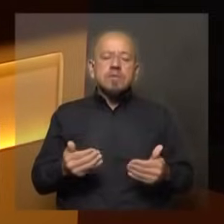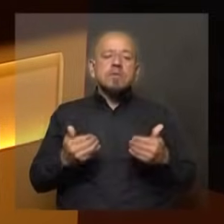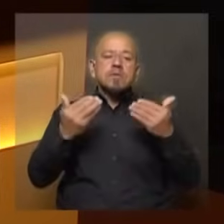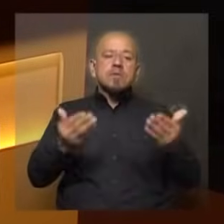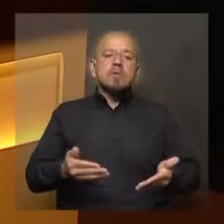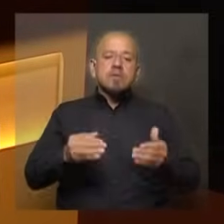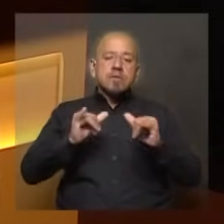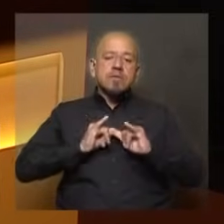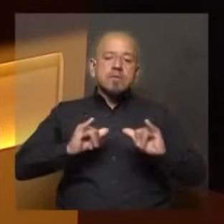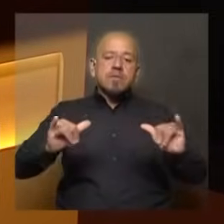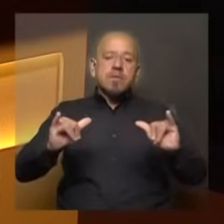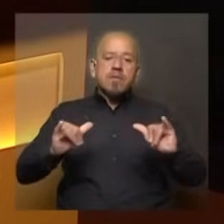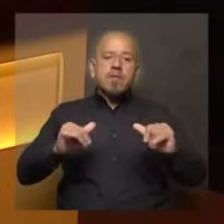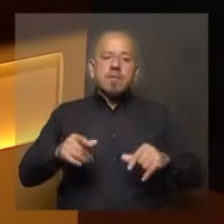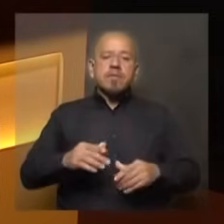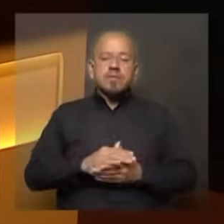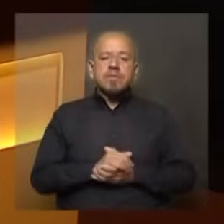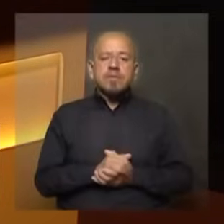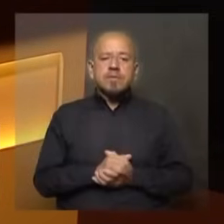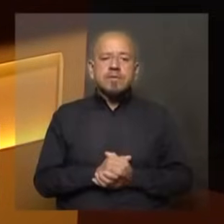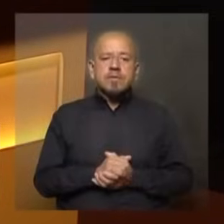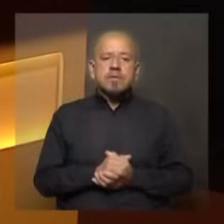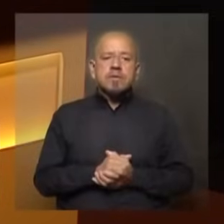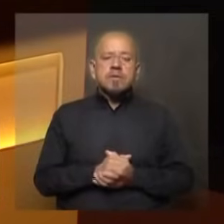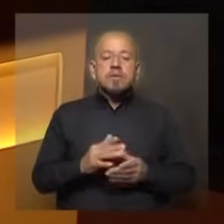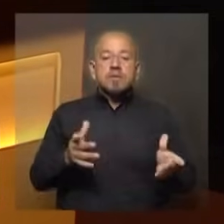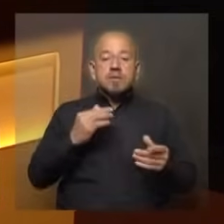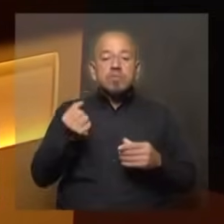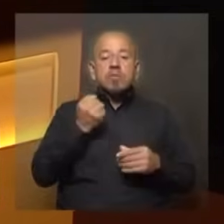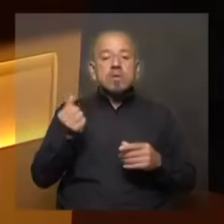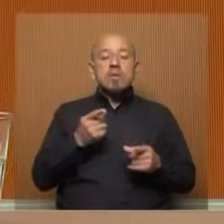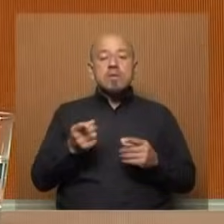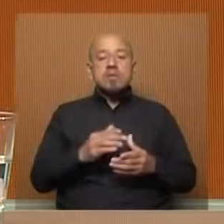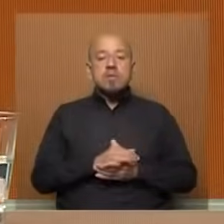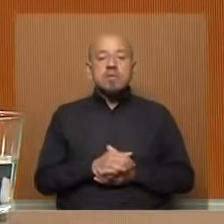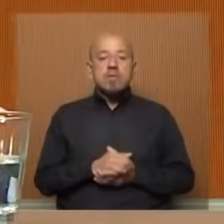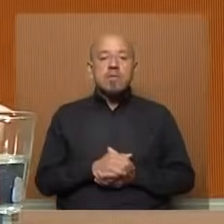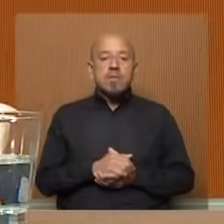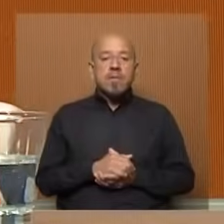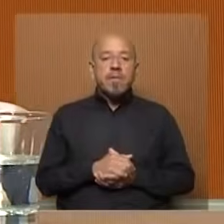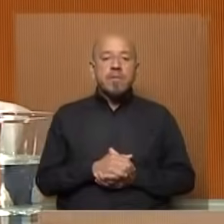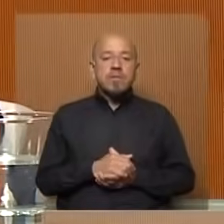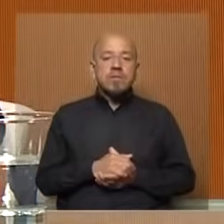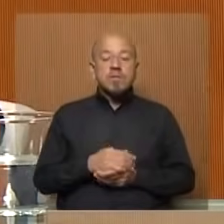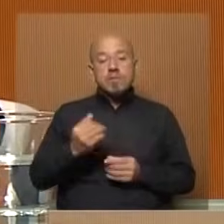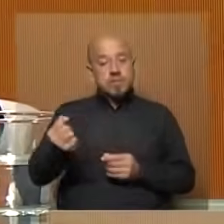lo que van a ser estas reñidas elecciones que se vienen y qué importancia tiene? Es muy importante.